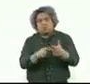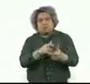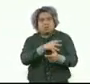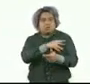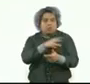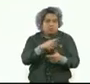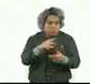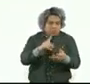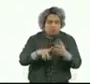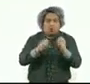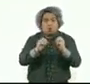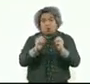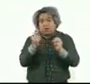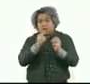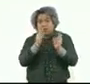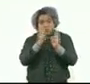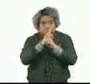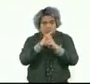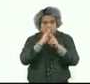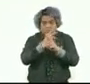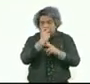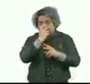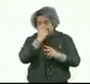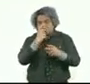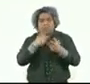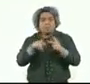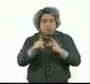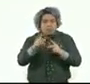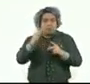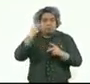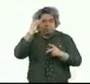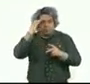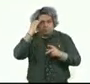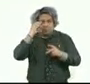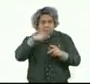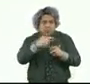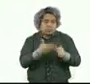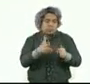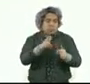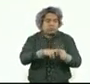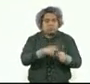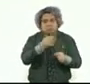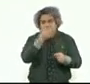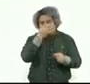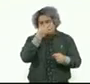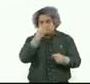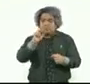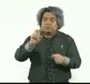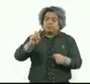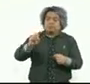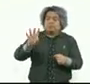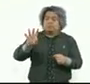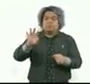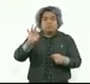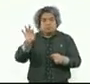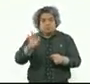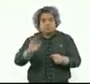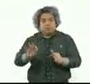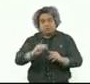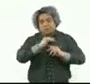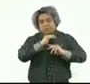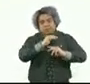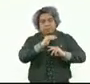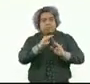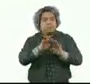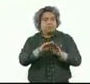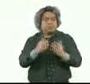con ventilador. En el caso de camas generales, estuvimos en un nivel cercano al 34%, fue el máximo comparado